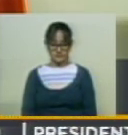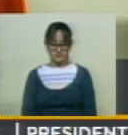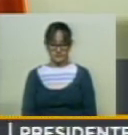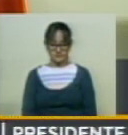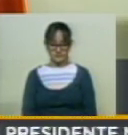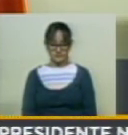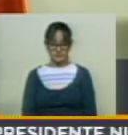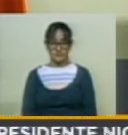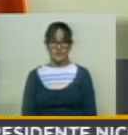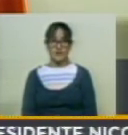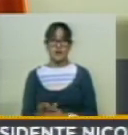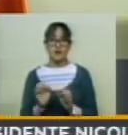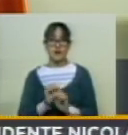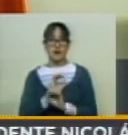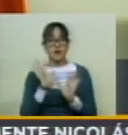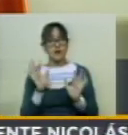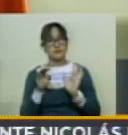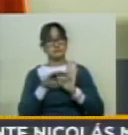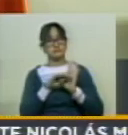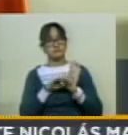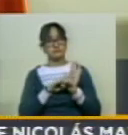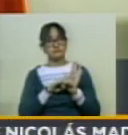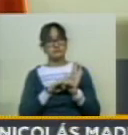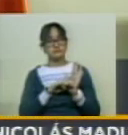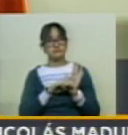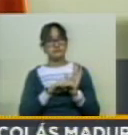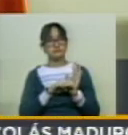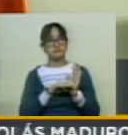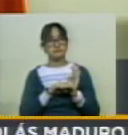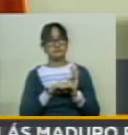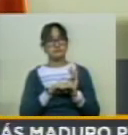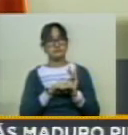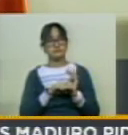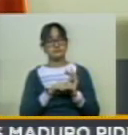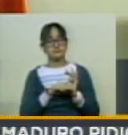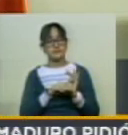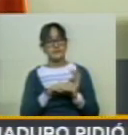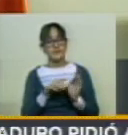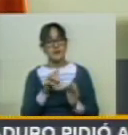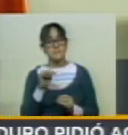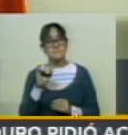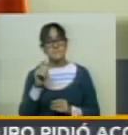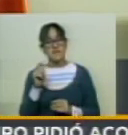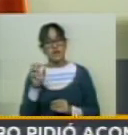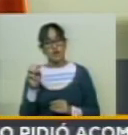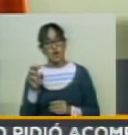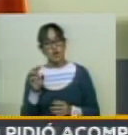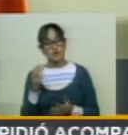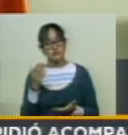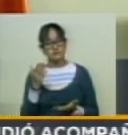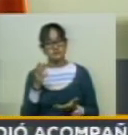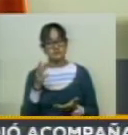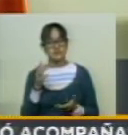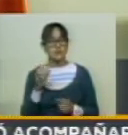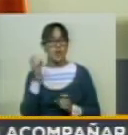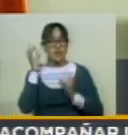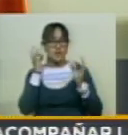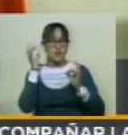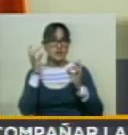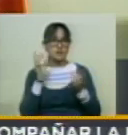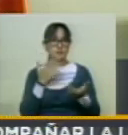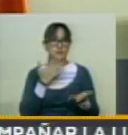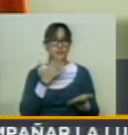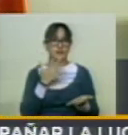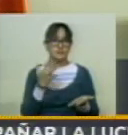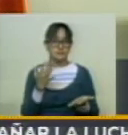algunas aclaratorias en lo que son lo que se han ido llamando mitos y las leyendas urbanas, que es, por